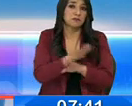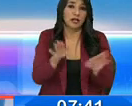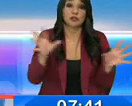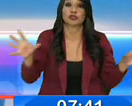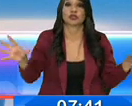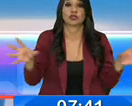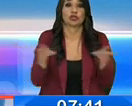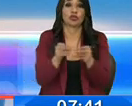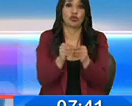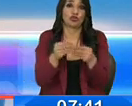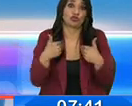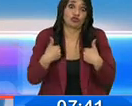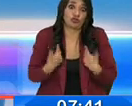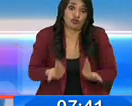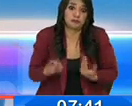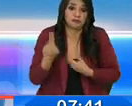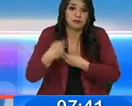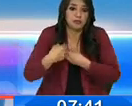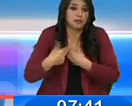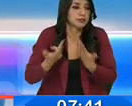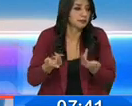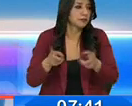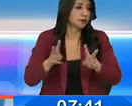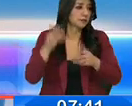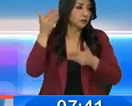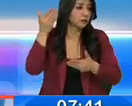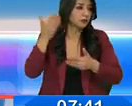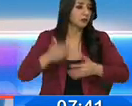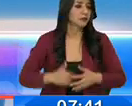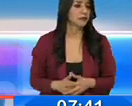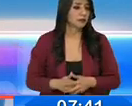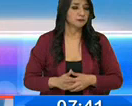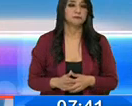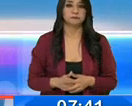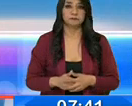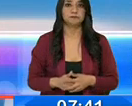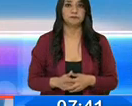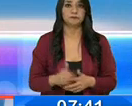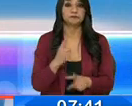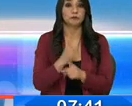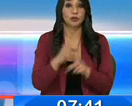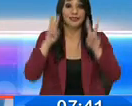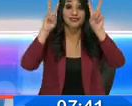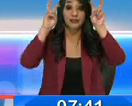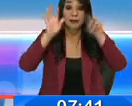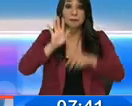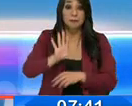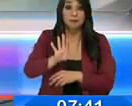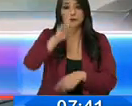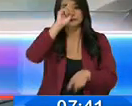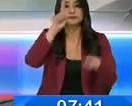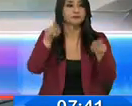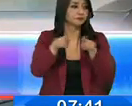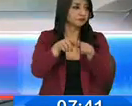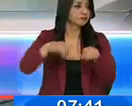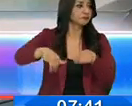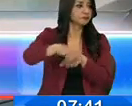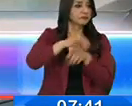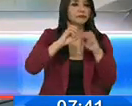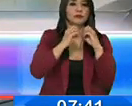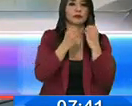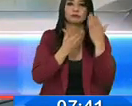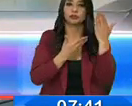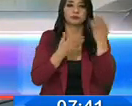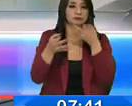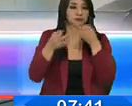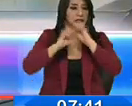quienes estamos metidos en estos ámbitos políticos. Definitivamente sobre eso creo que hay un consenso, todas las organizaciones están